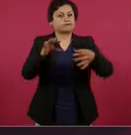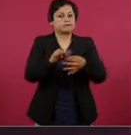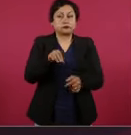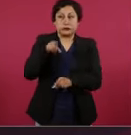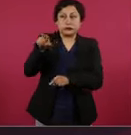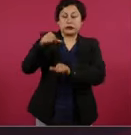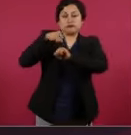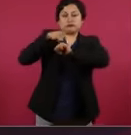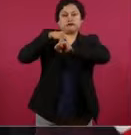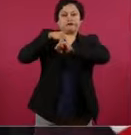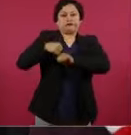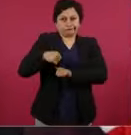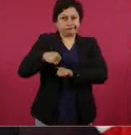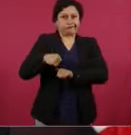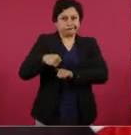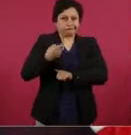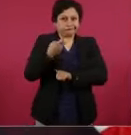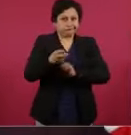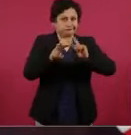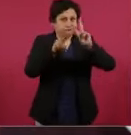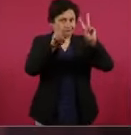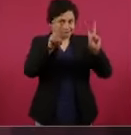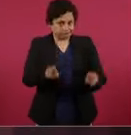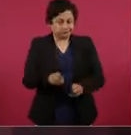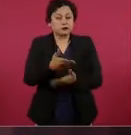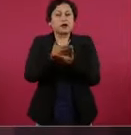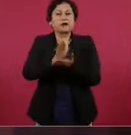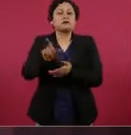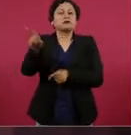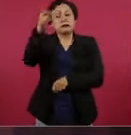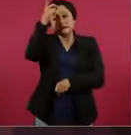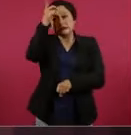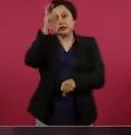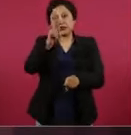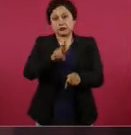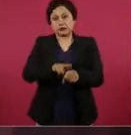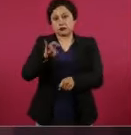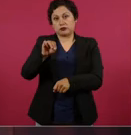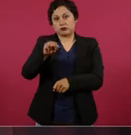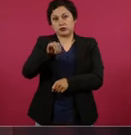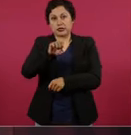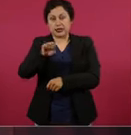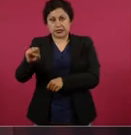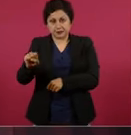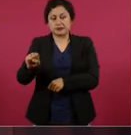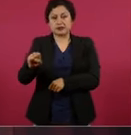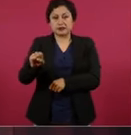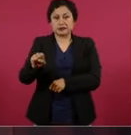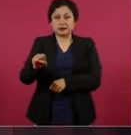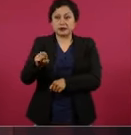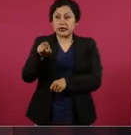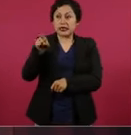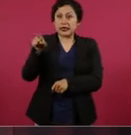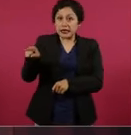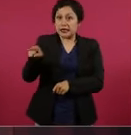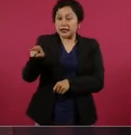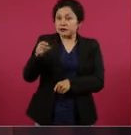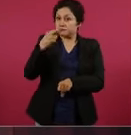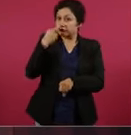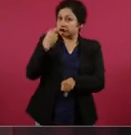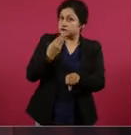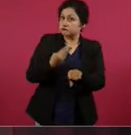IMSS, es también el responsable del programa IMSS Bienestar,